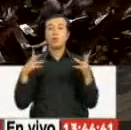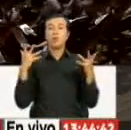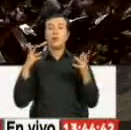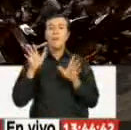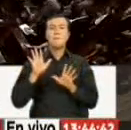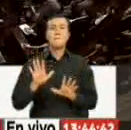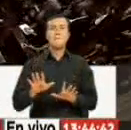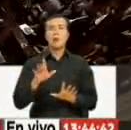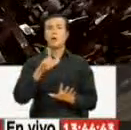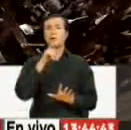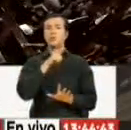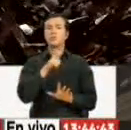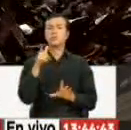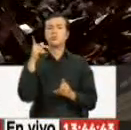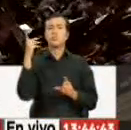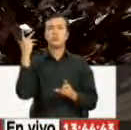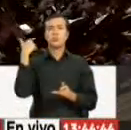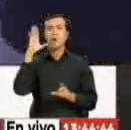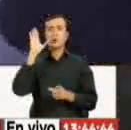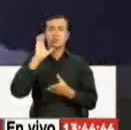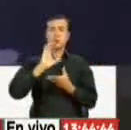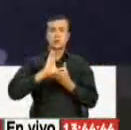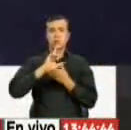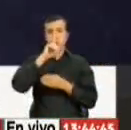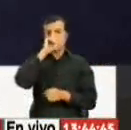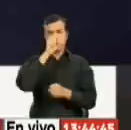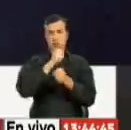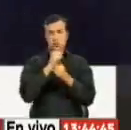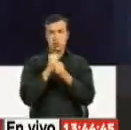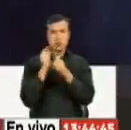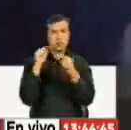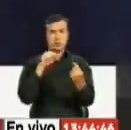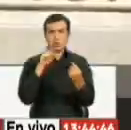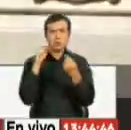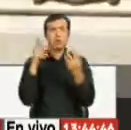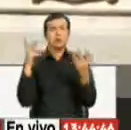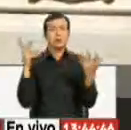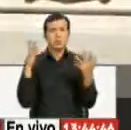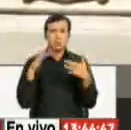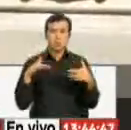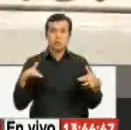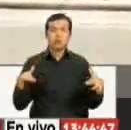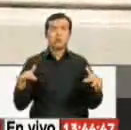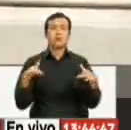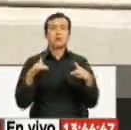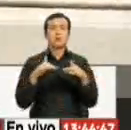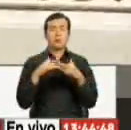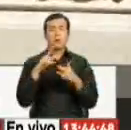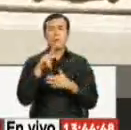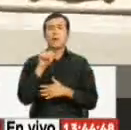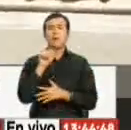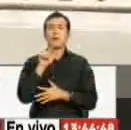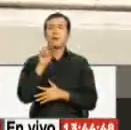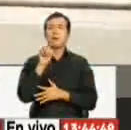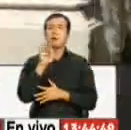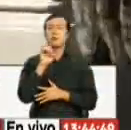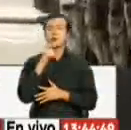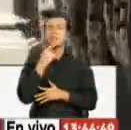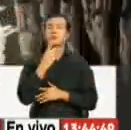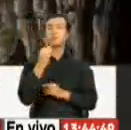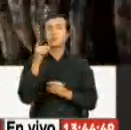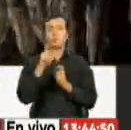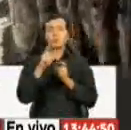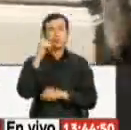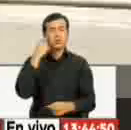huelga general convocada por la mayor central obrera y una batalla campal desatada en los alrededores del parlamento que dejan decenas